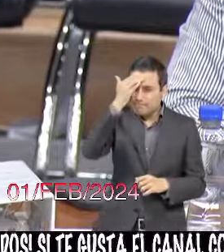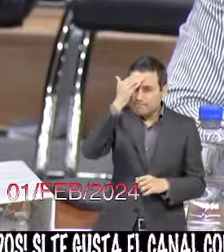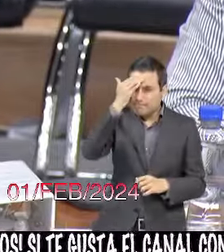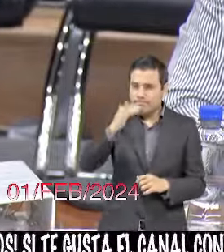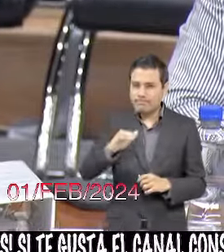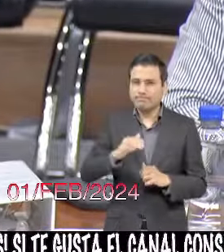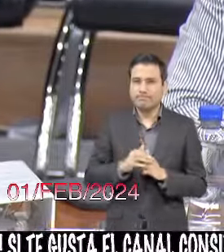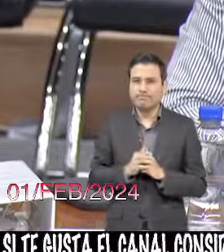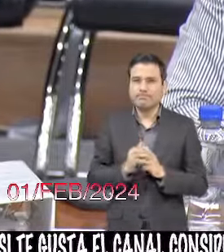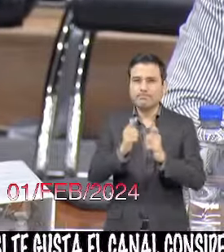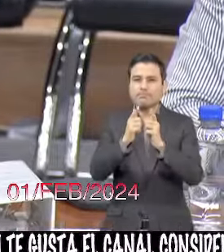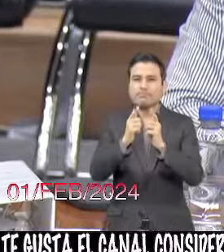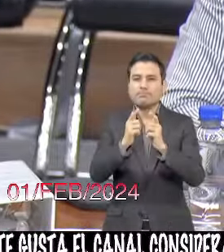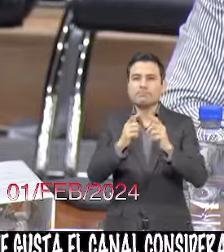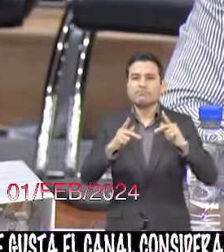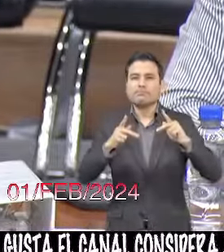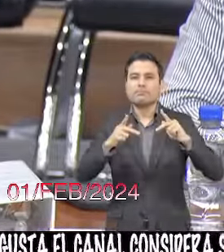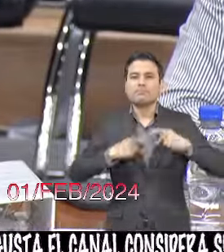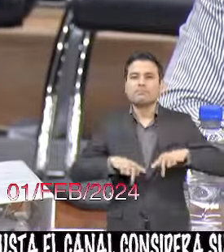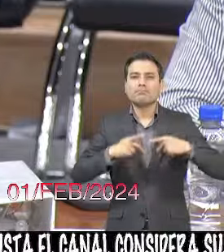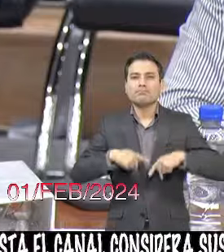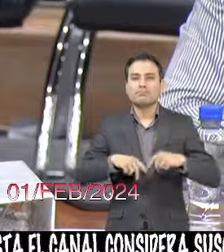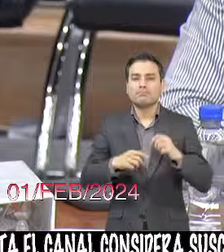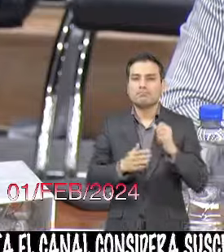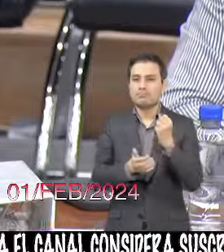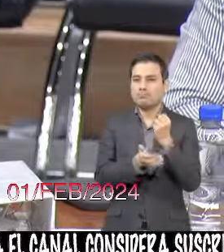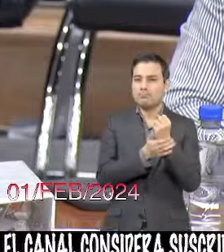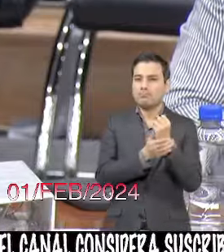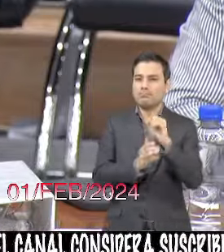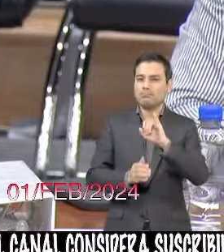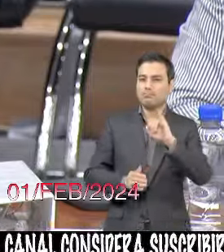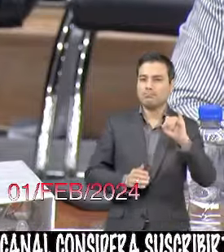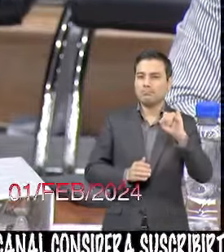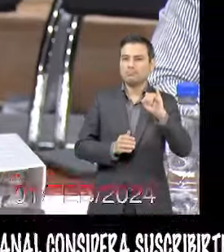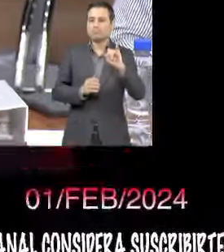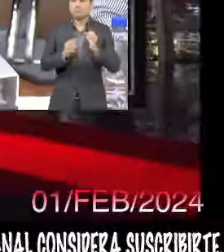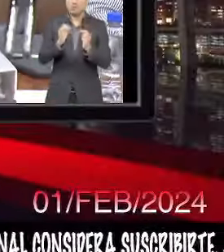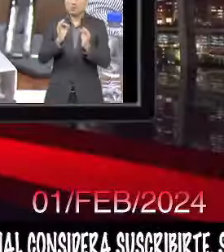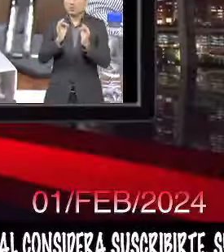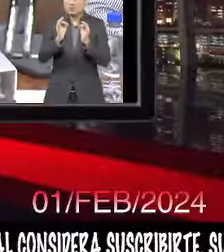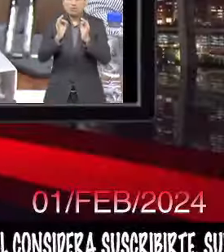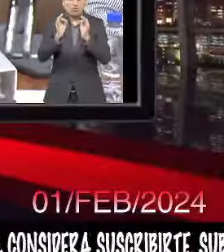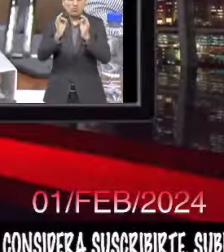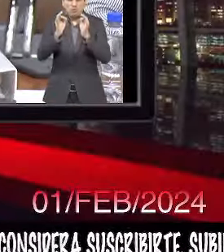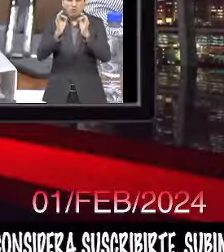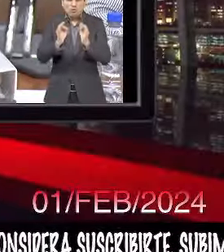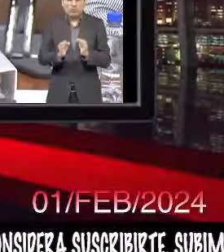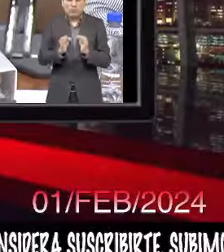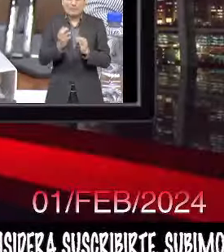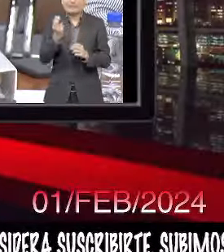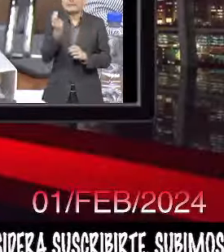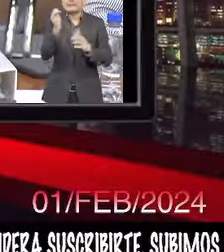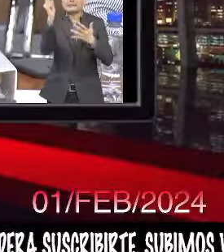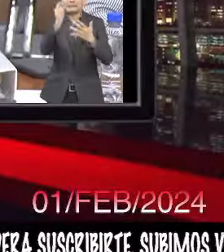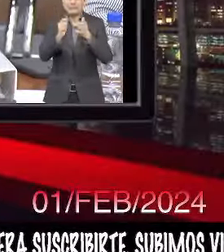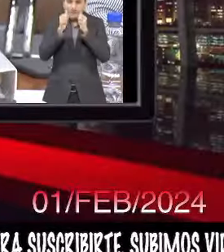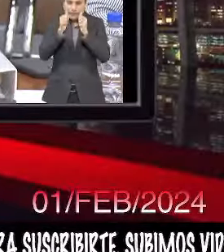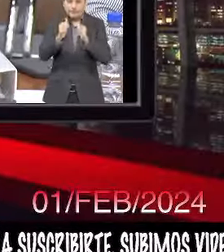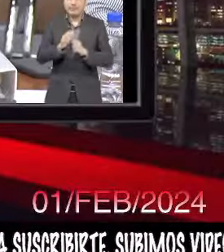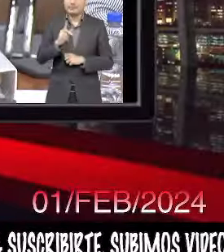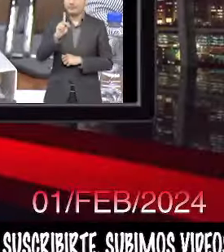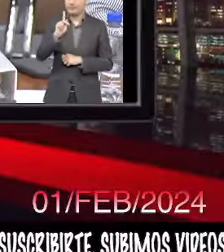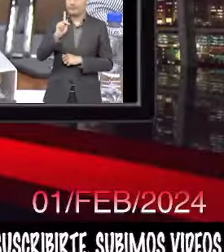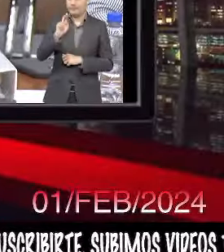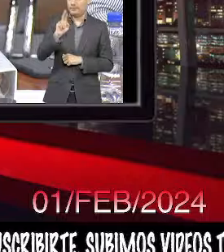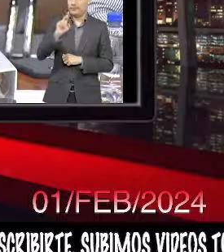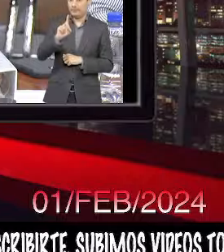verdadera izquierda en este país. Es decir, el PRD es el único partido de izquierda que durante más de 30 años, a través de